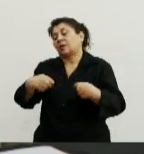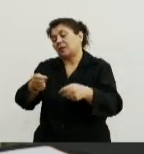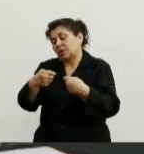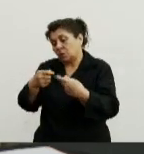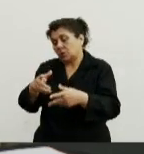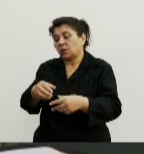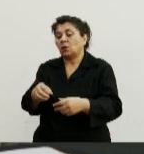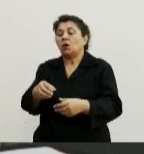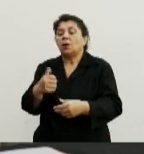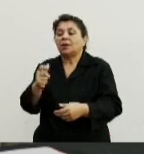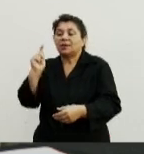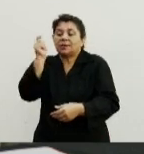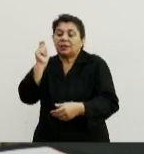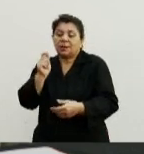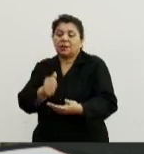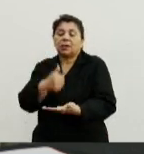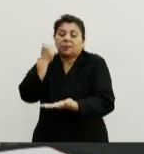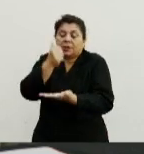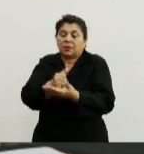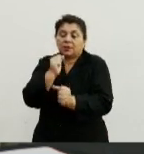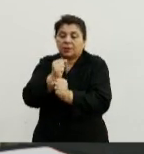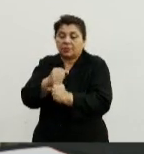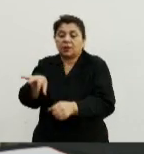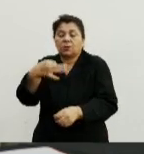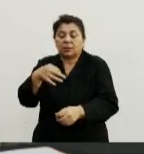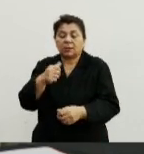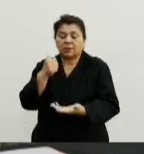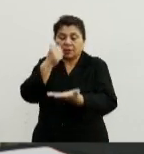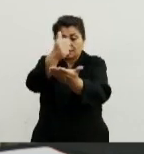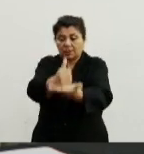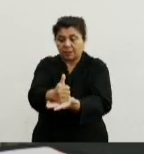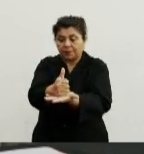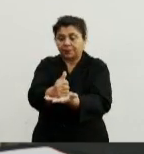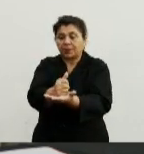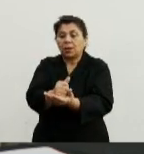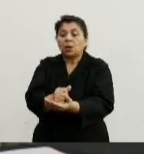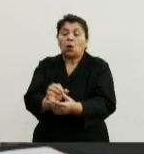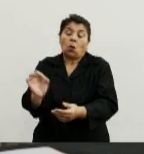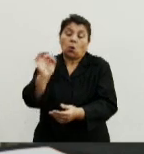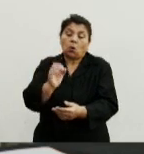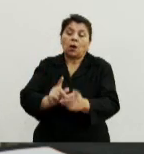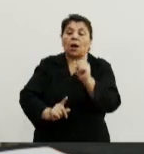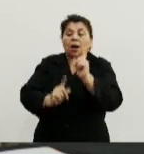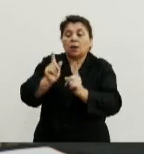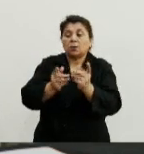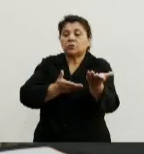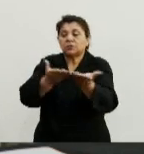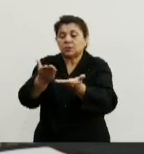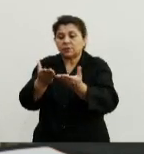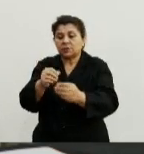por un servicio indispensable para la sociedad que está contemplado que debe